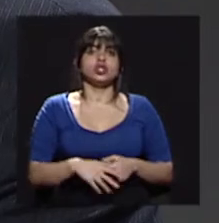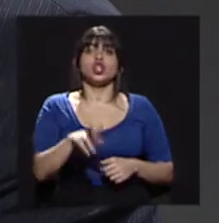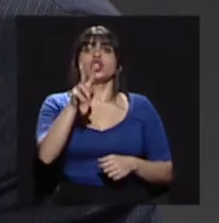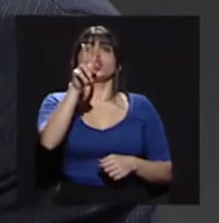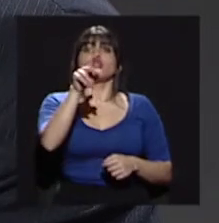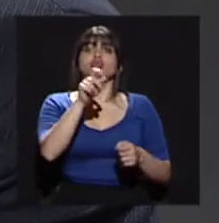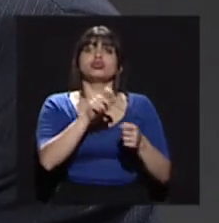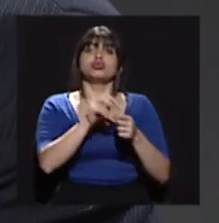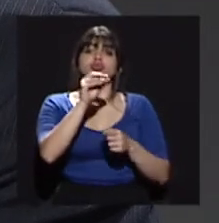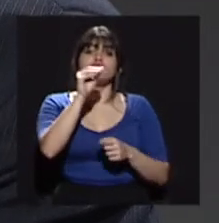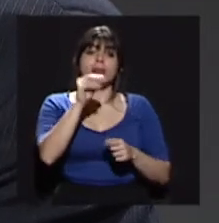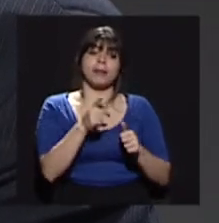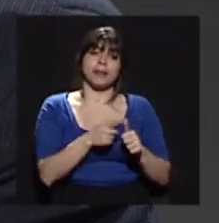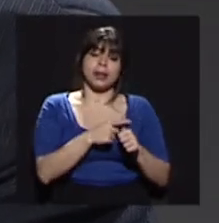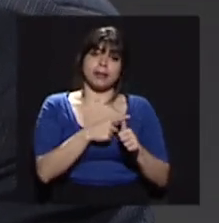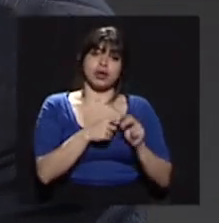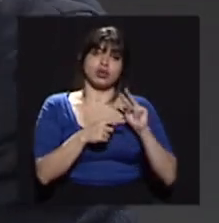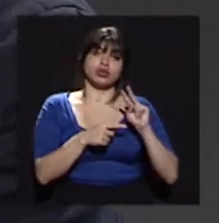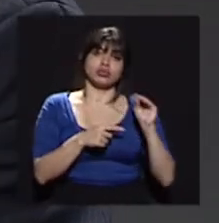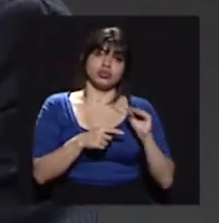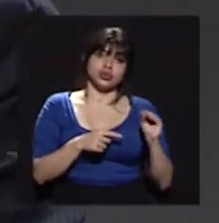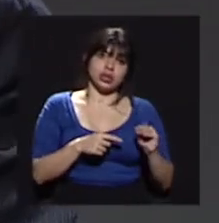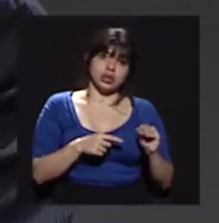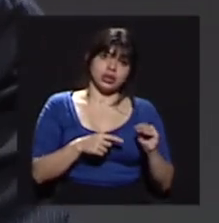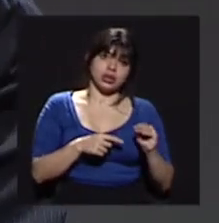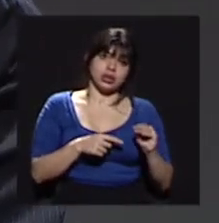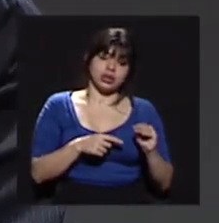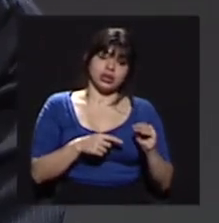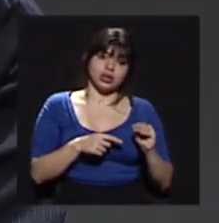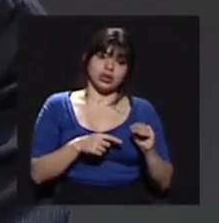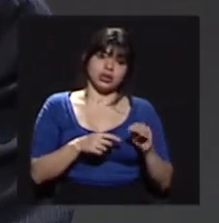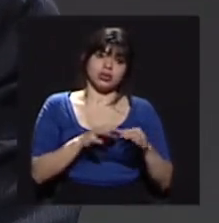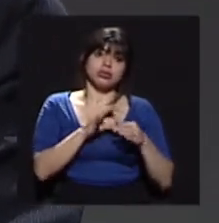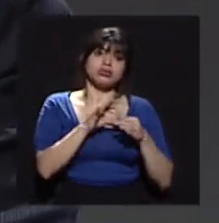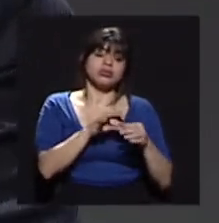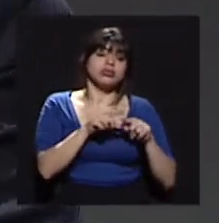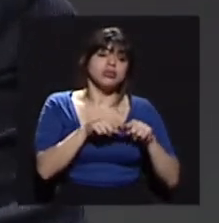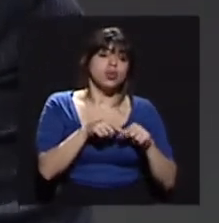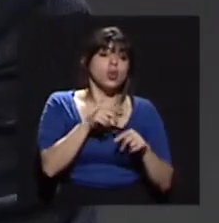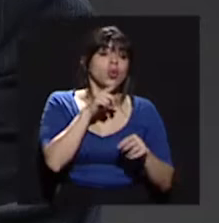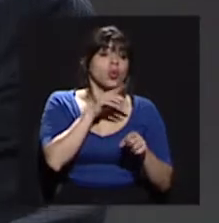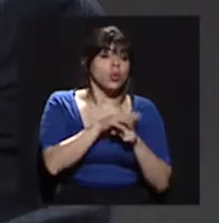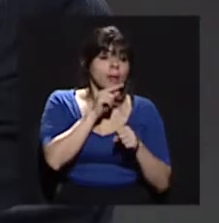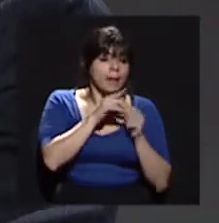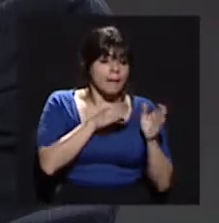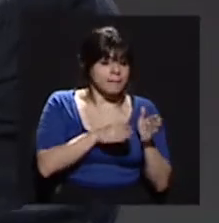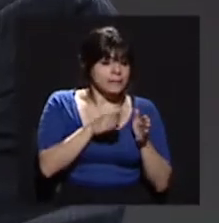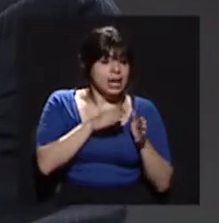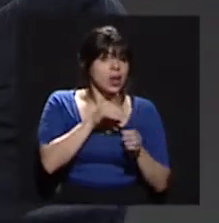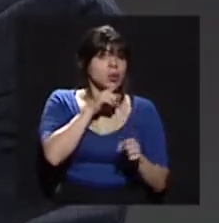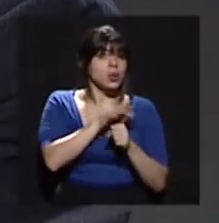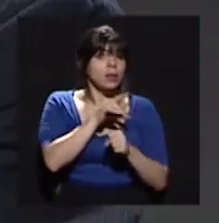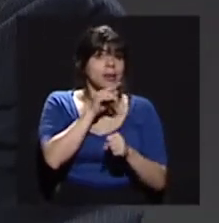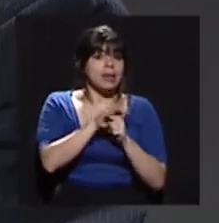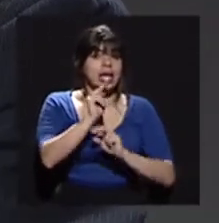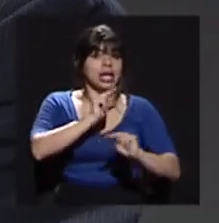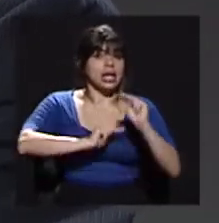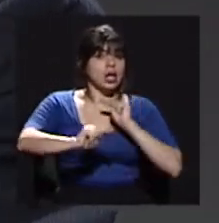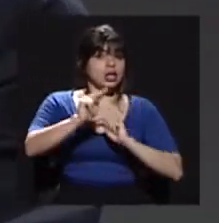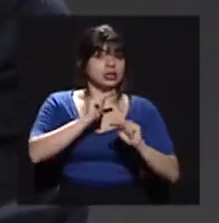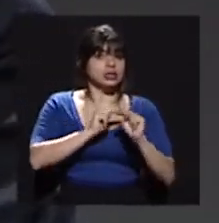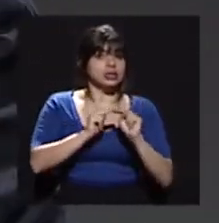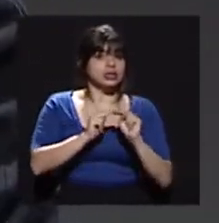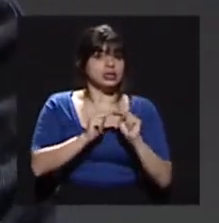puntos porcentuales primero sujetos e indicadores de cumplimiento hacer un plan de cumplimiento una negociación